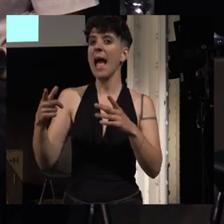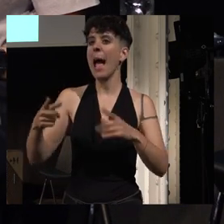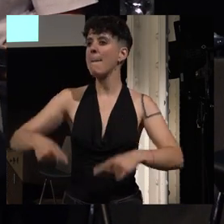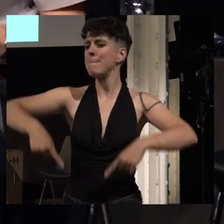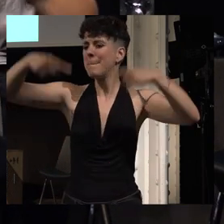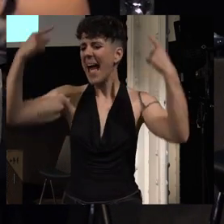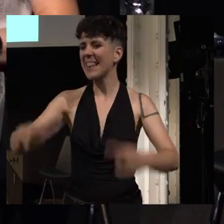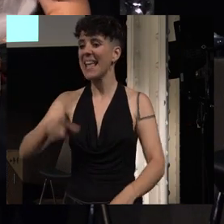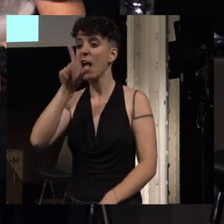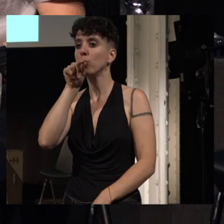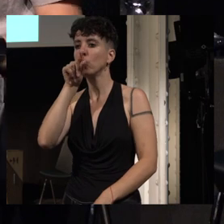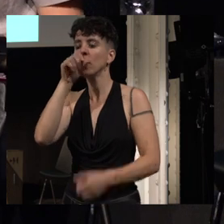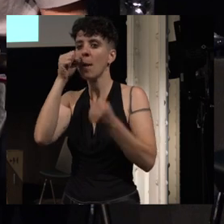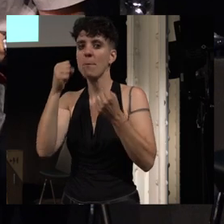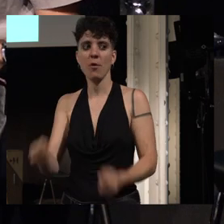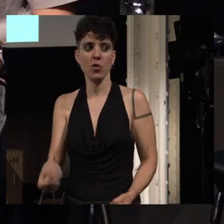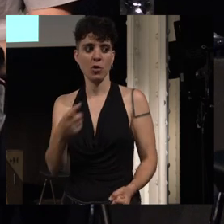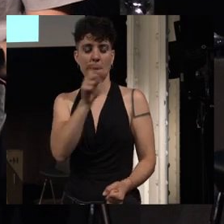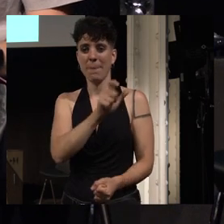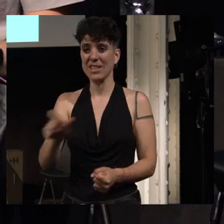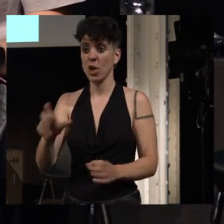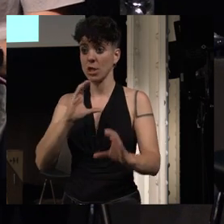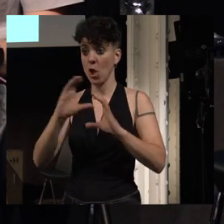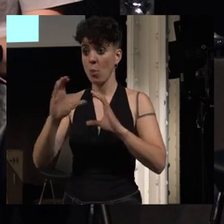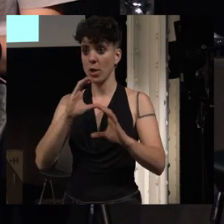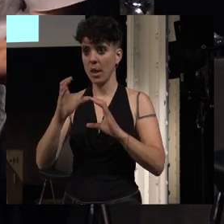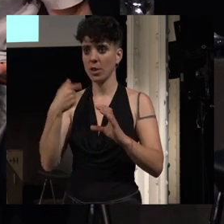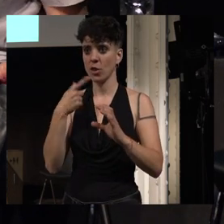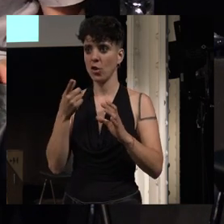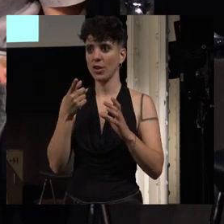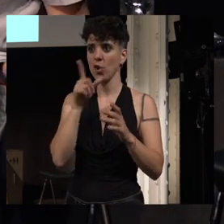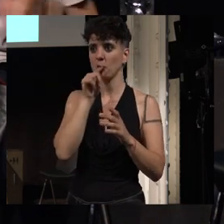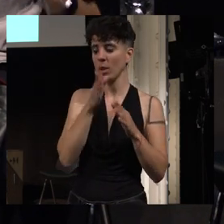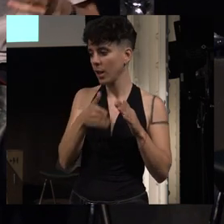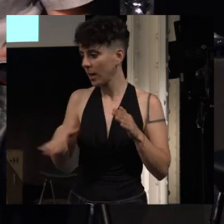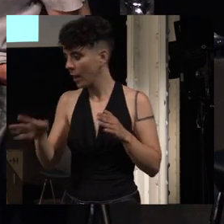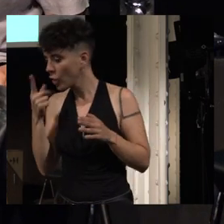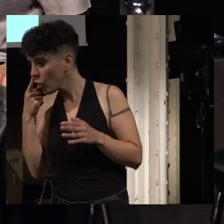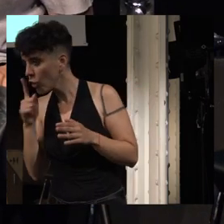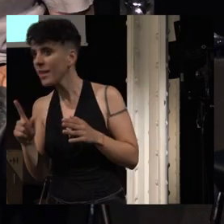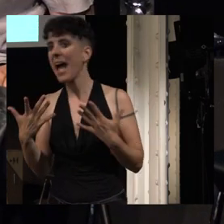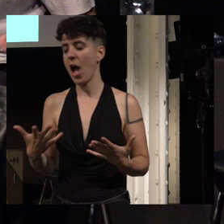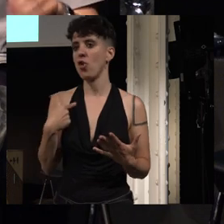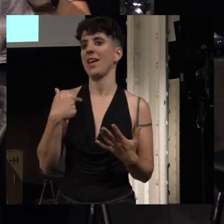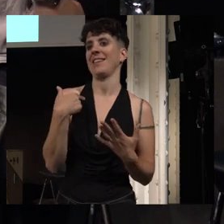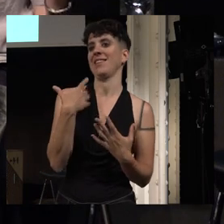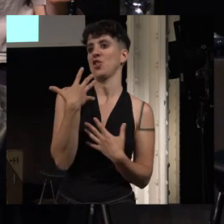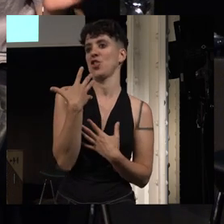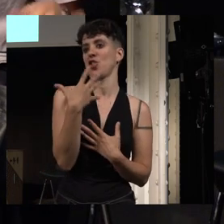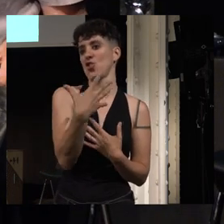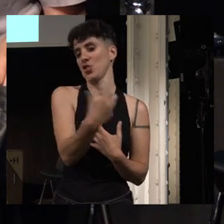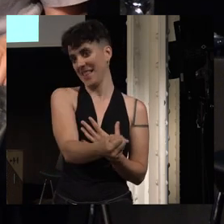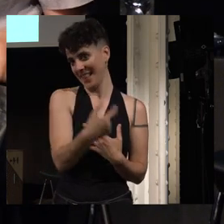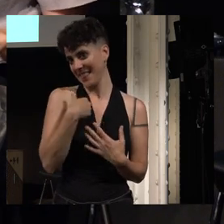profunda, que de hecho la gente de comunicación de Barcelona en Comú no conocía esta deriva de Twitter y hoy pues nos entiende un poco mejor. Y no